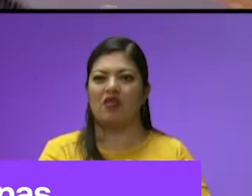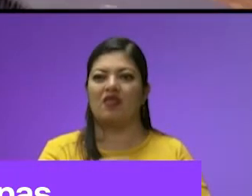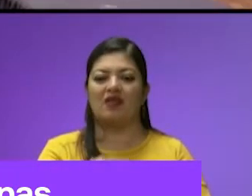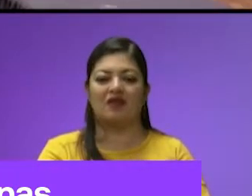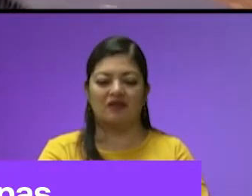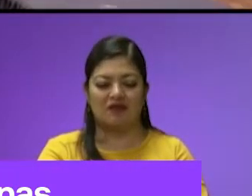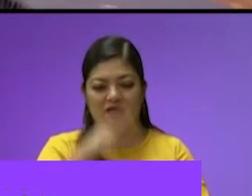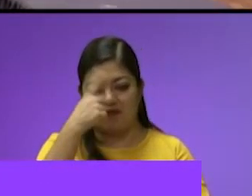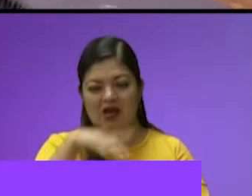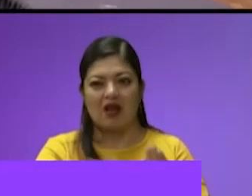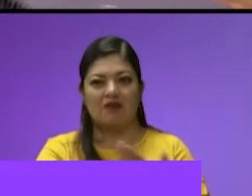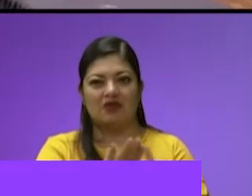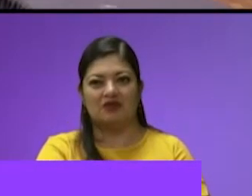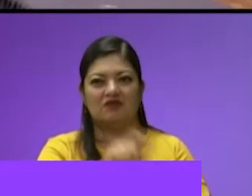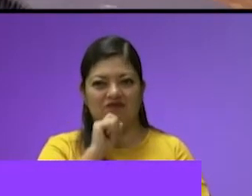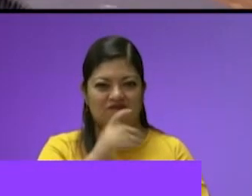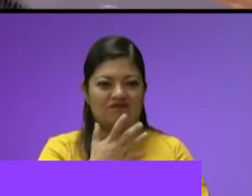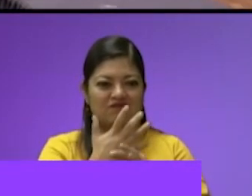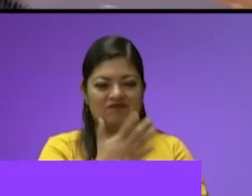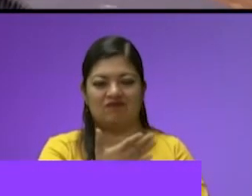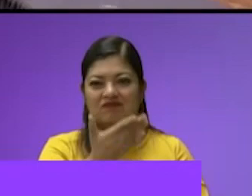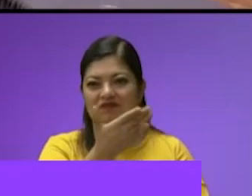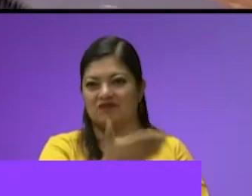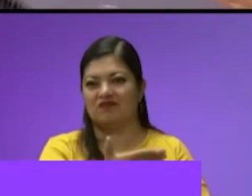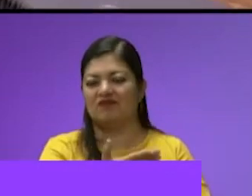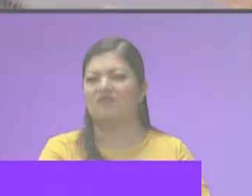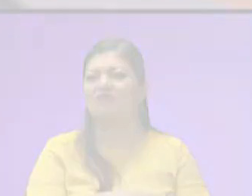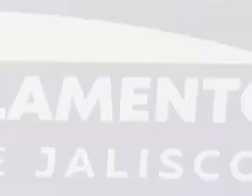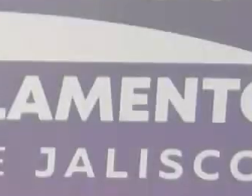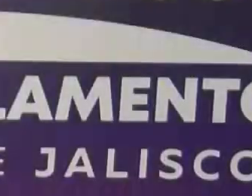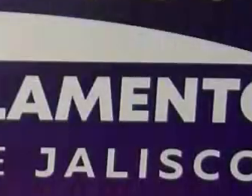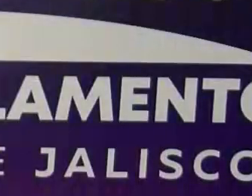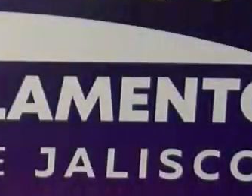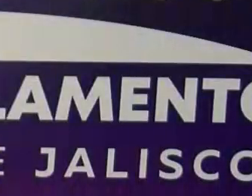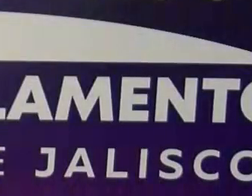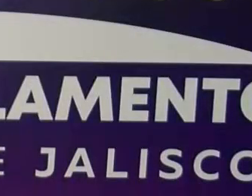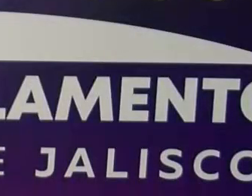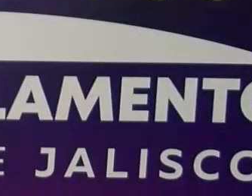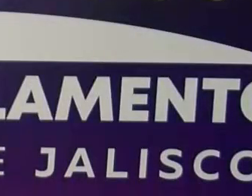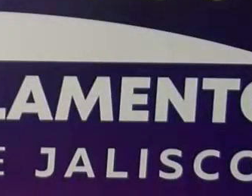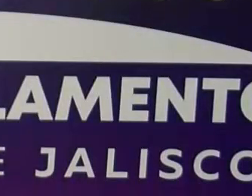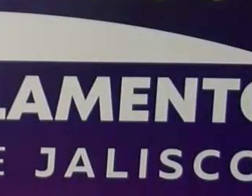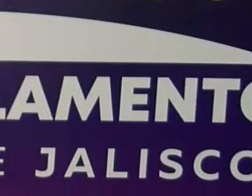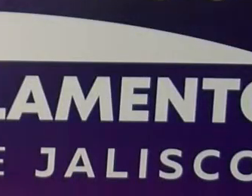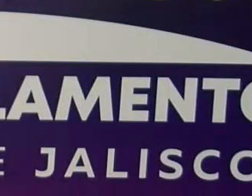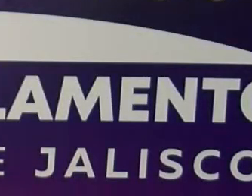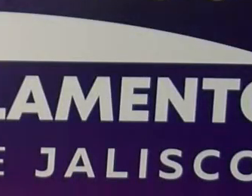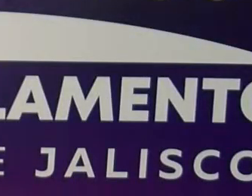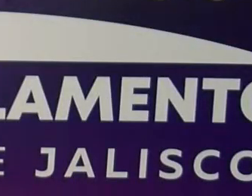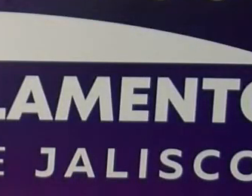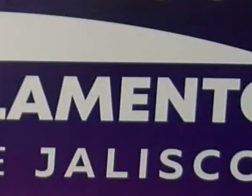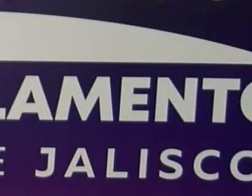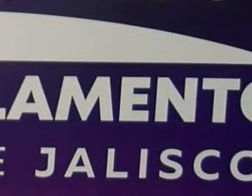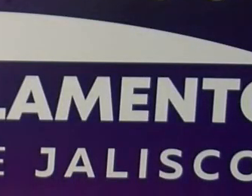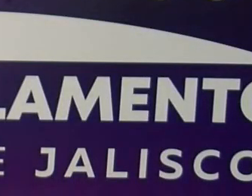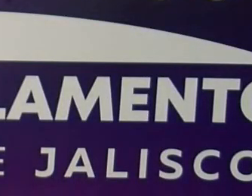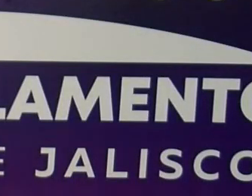de personas desaparecidas? Informativo Parlamento, René Pineda.